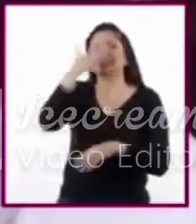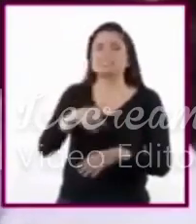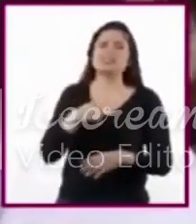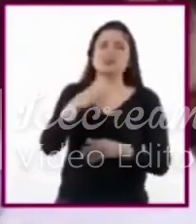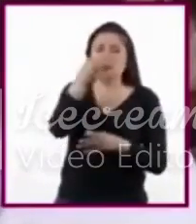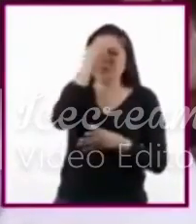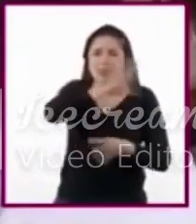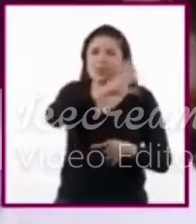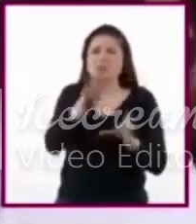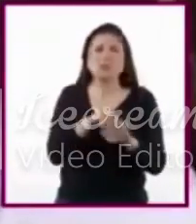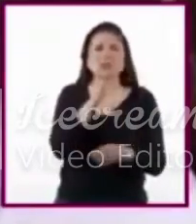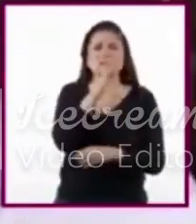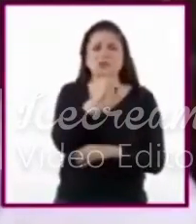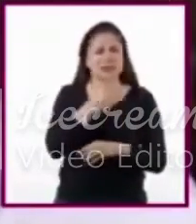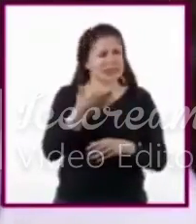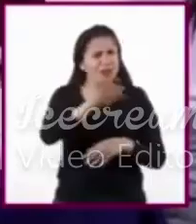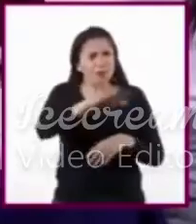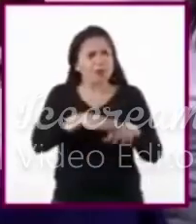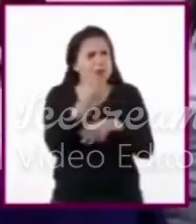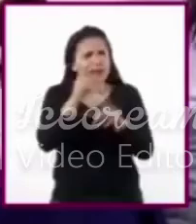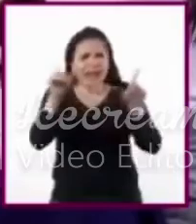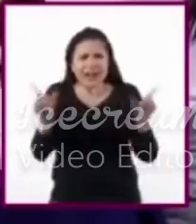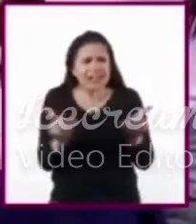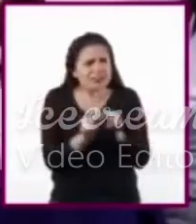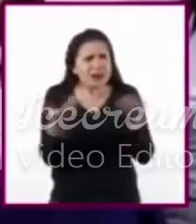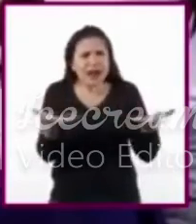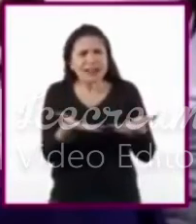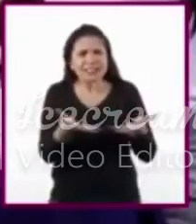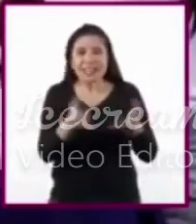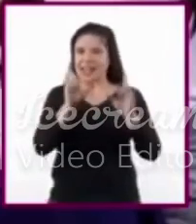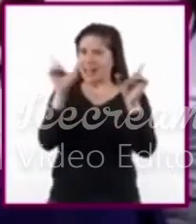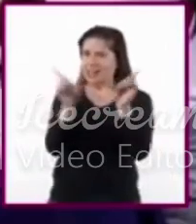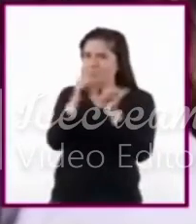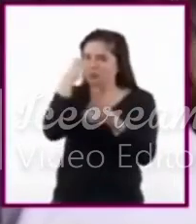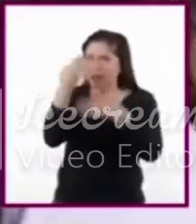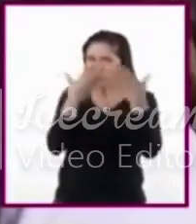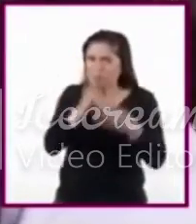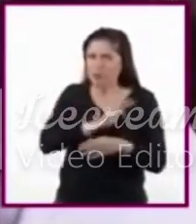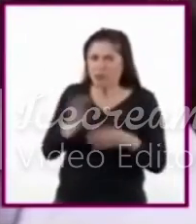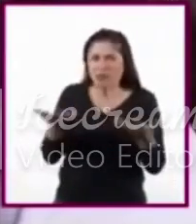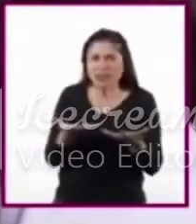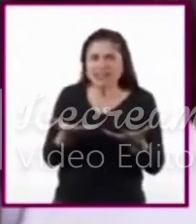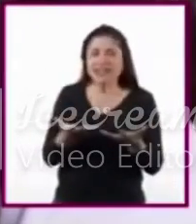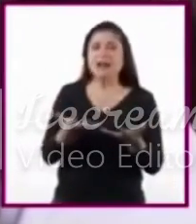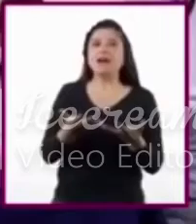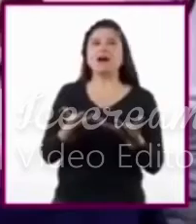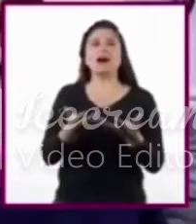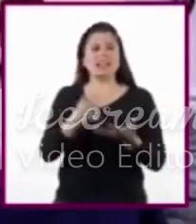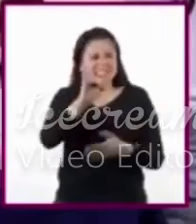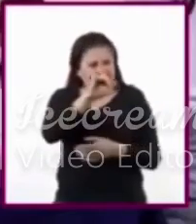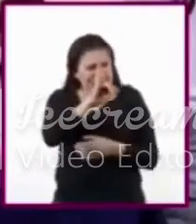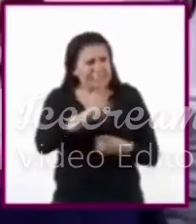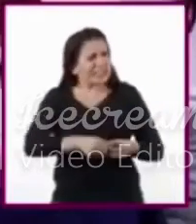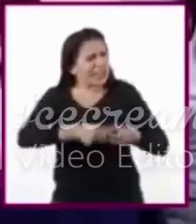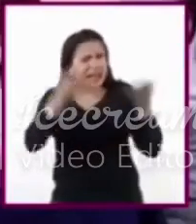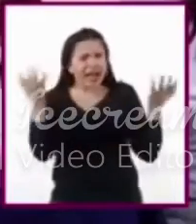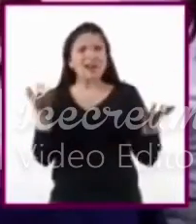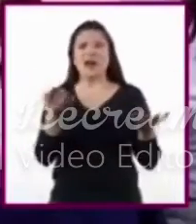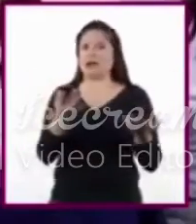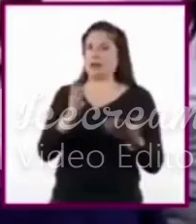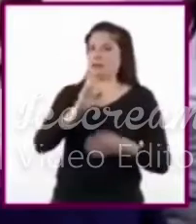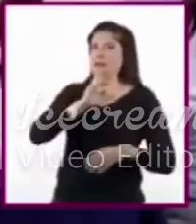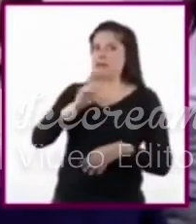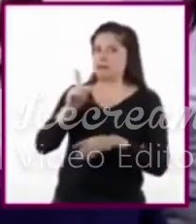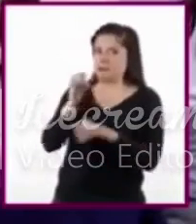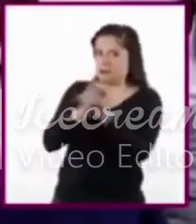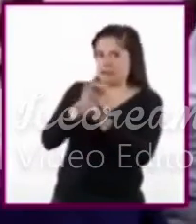todo. ¿Y por qué no hacemos un resumen? ¿Podemos hacer un resumen para estudiar? Claro que sí, ¿no? Mejor investigamos